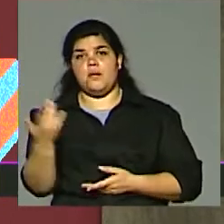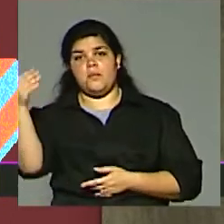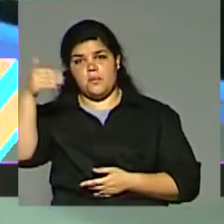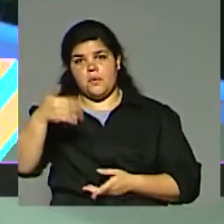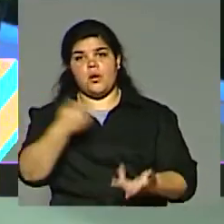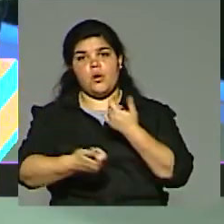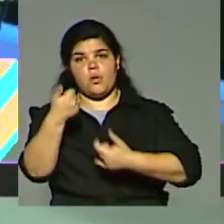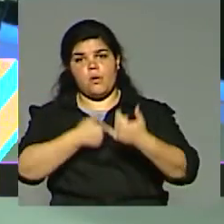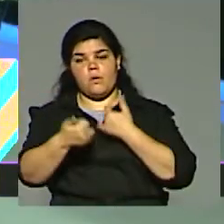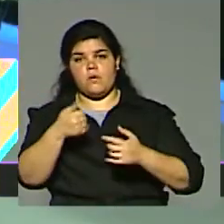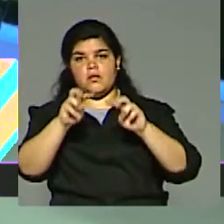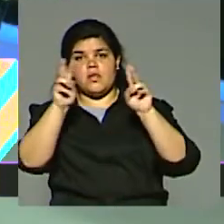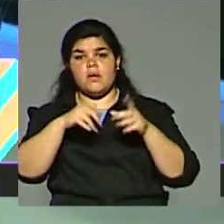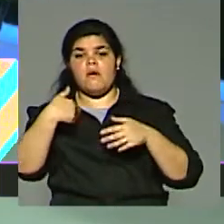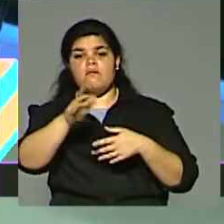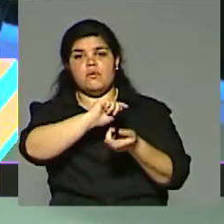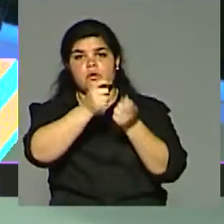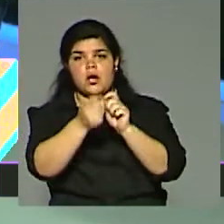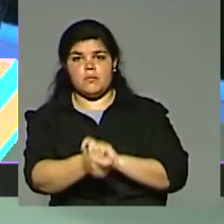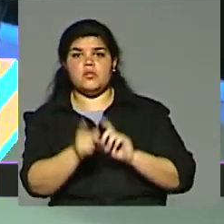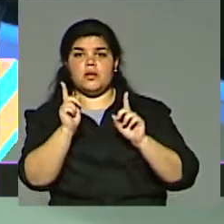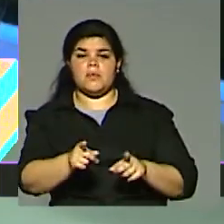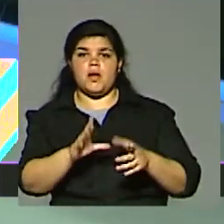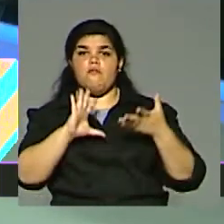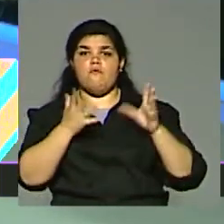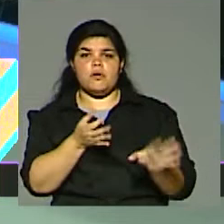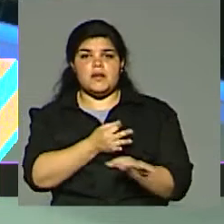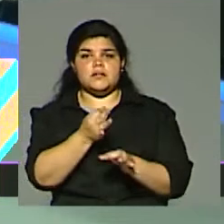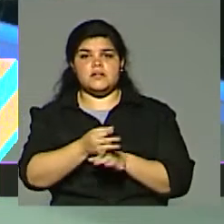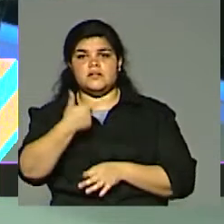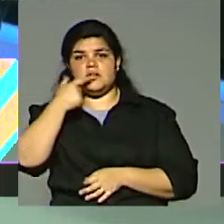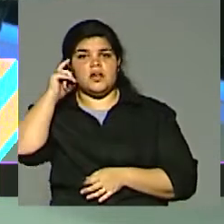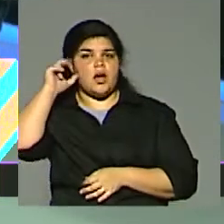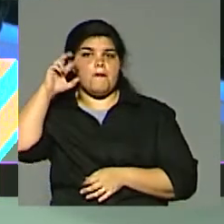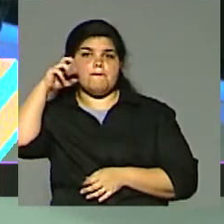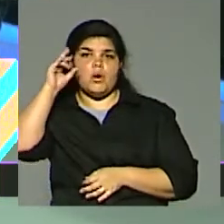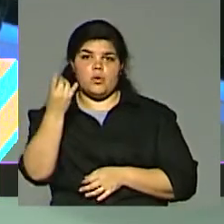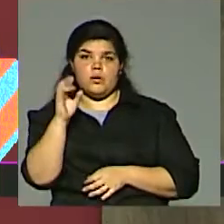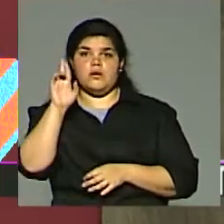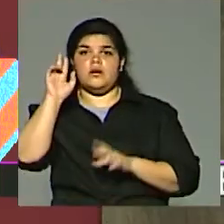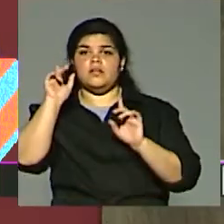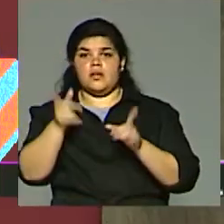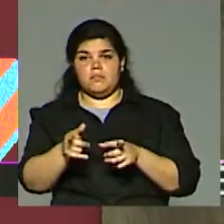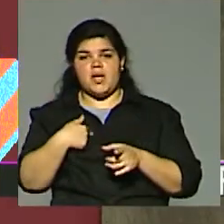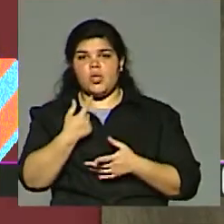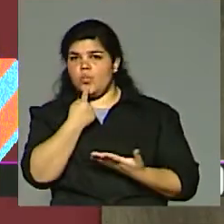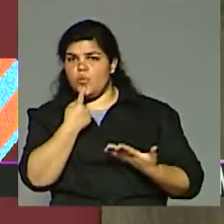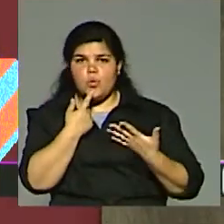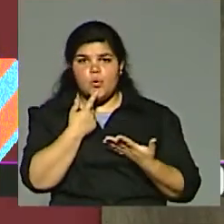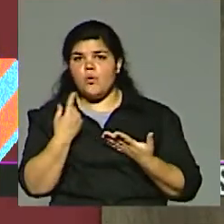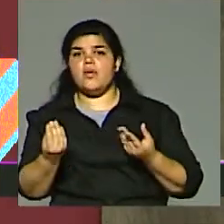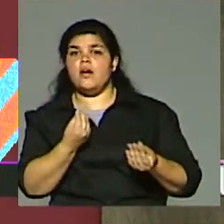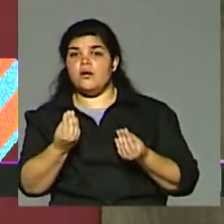poco de qué se trata estos cambios, ¿no? Y el método de Singapur, que a uno le genera un poco de inquietud saber de qué se trata y sobre